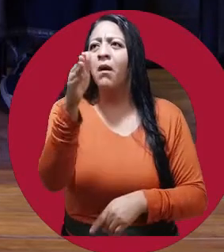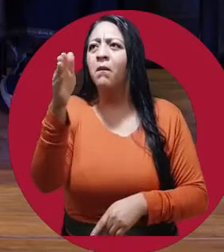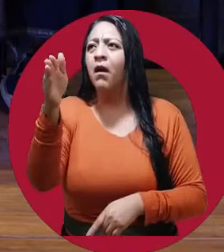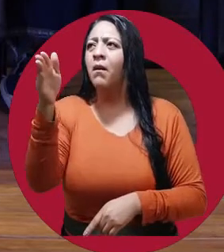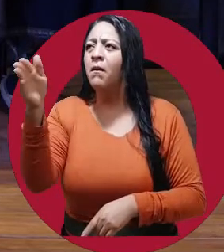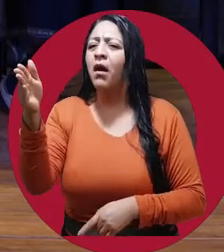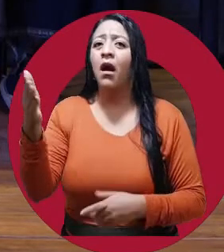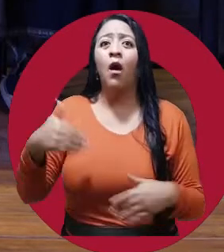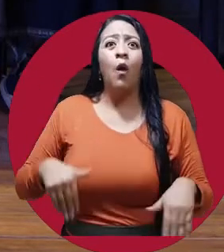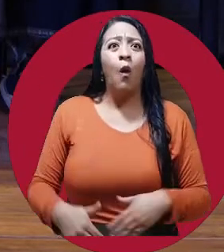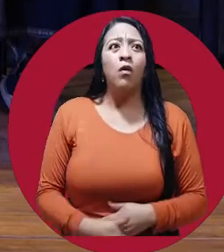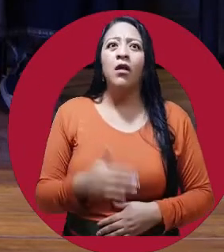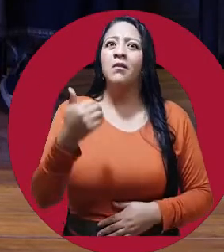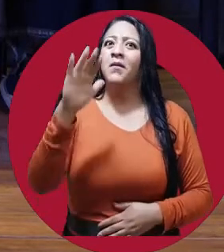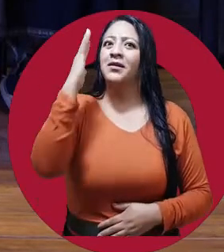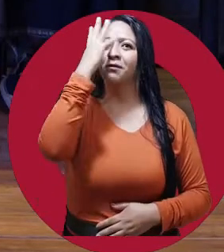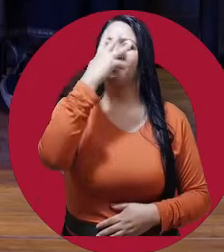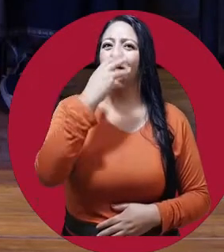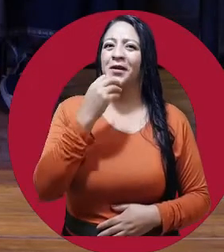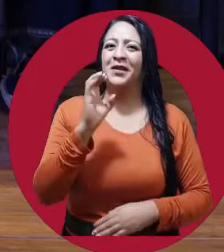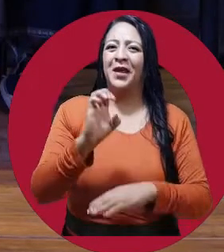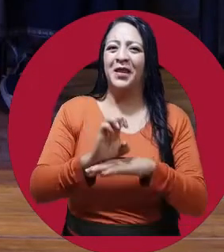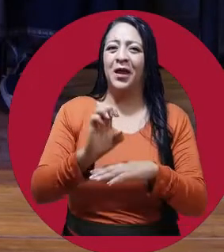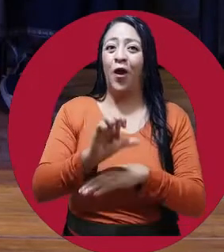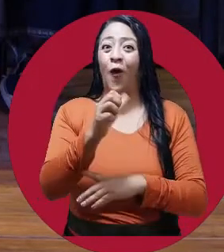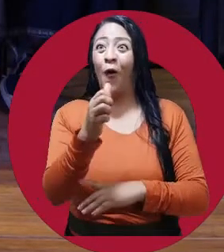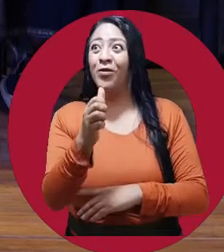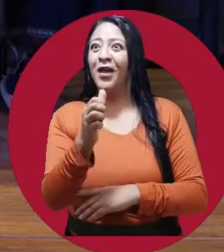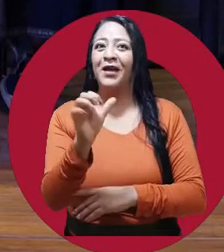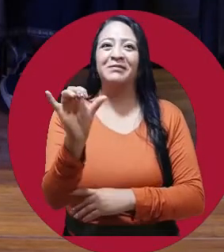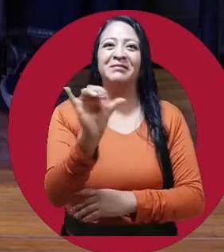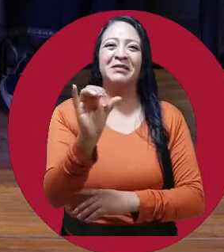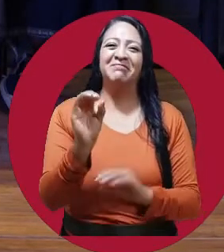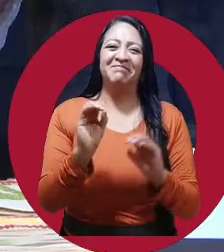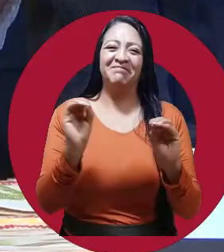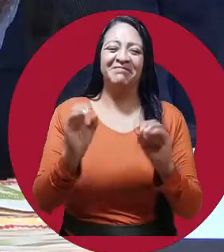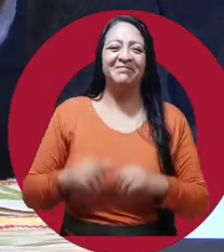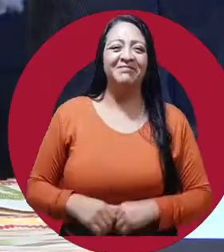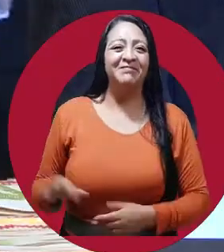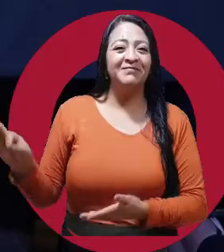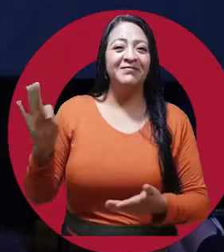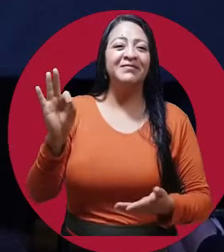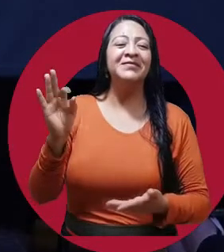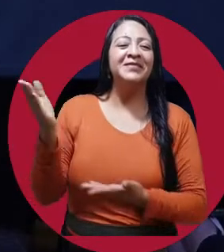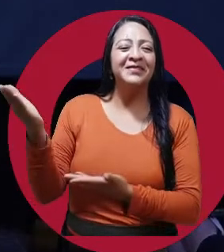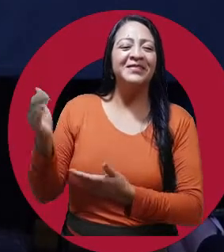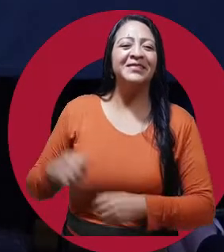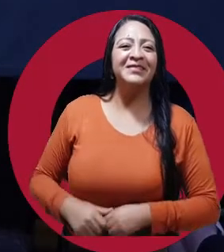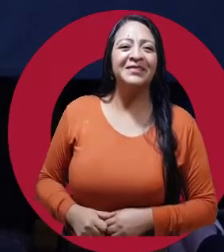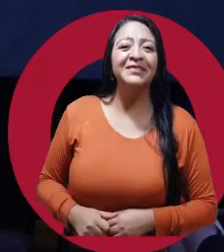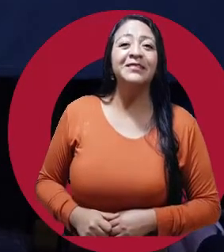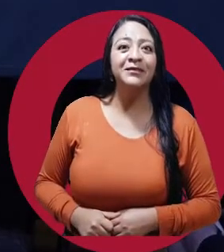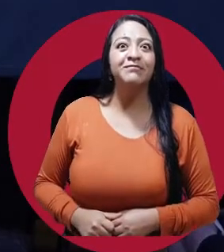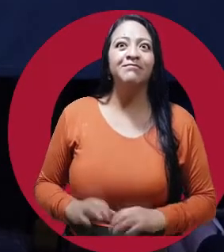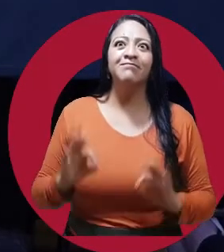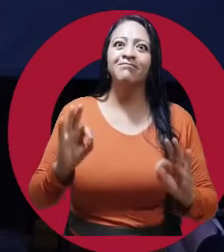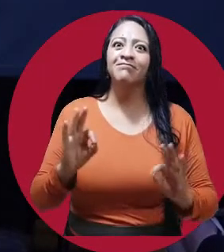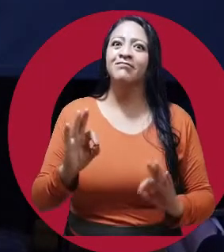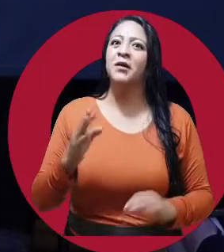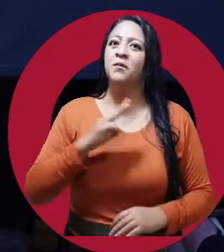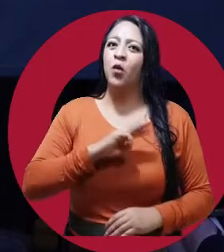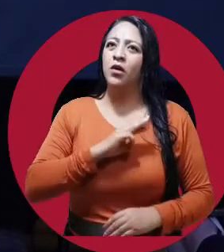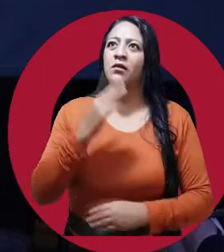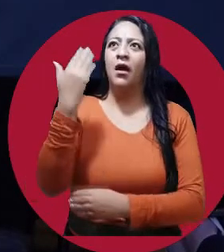es una de las ciudades más bonitas de aquí del Ecuador. Ninguna ciudad se compara. Tamia Morán. Es bueno que un municipio tenga